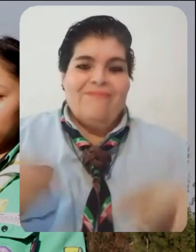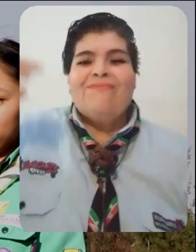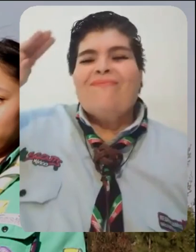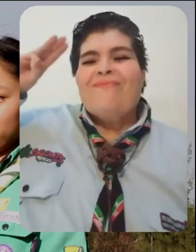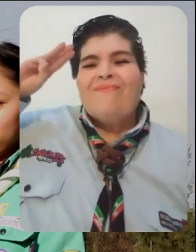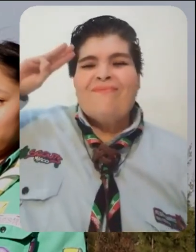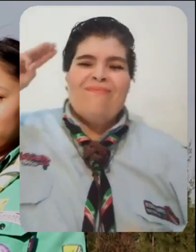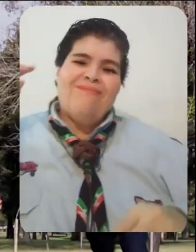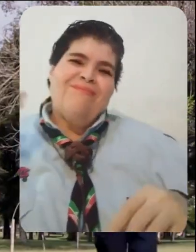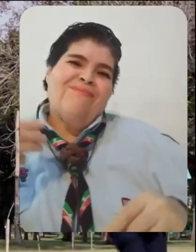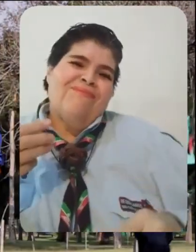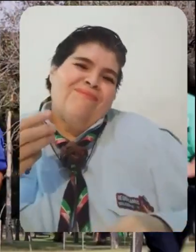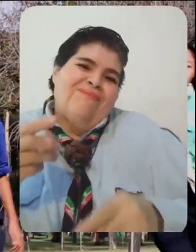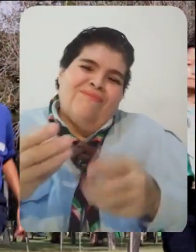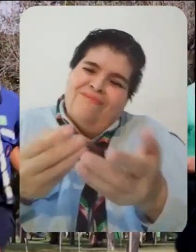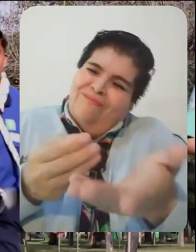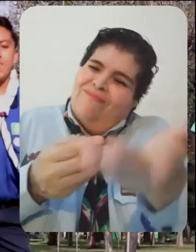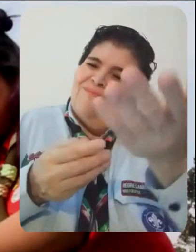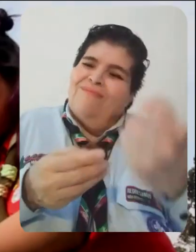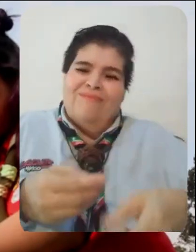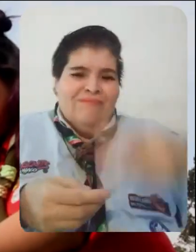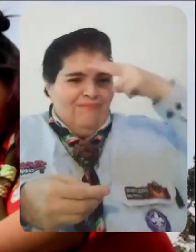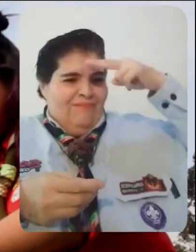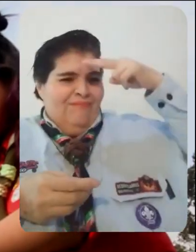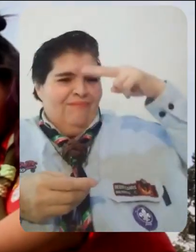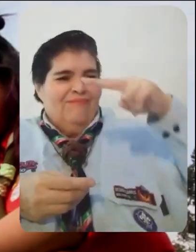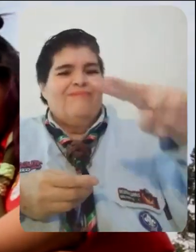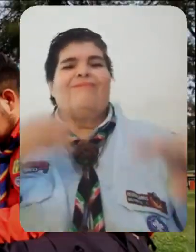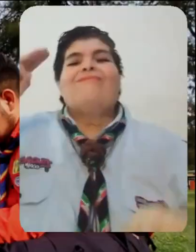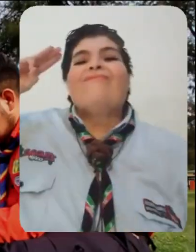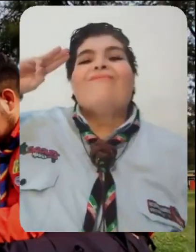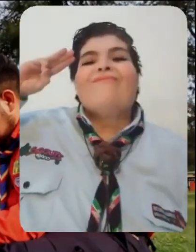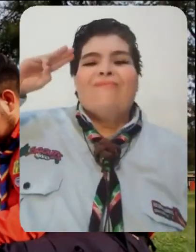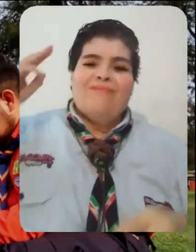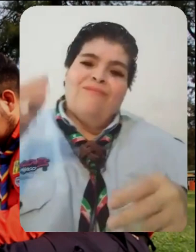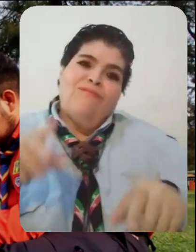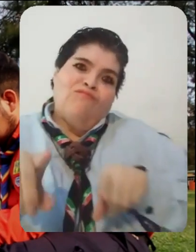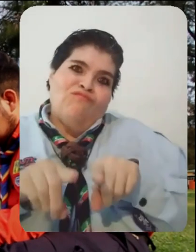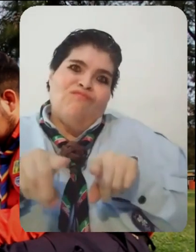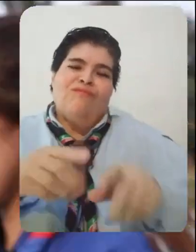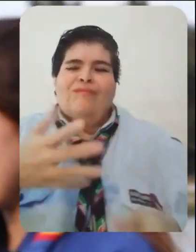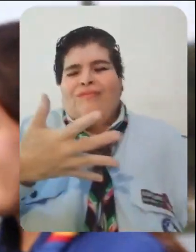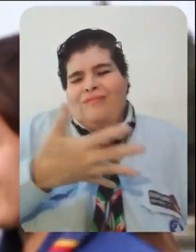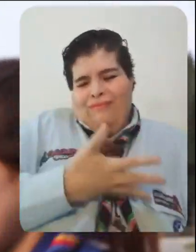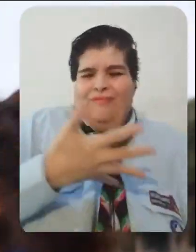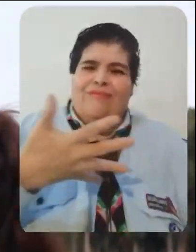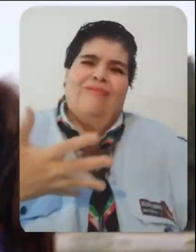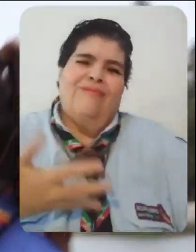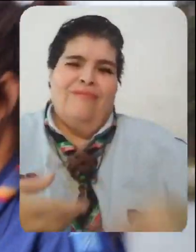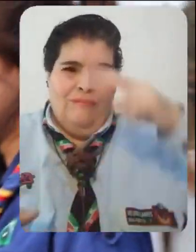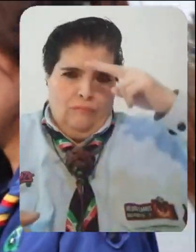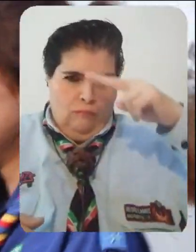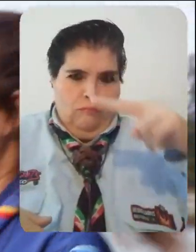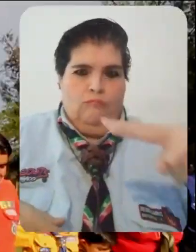En Scouts de México te damos la mano. En Scouts de México tendrás un hermano. En Scouts